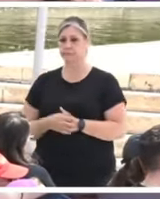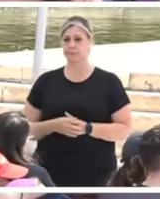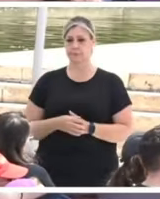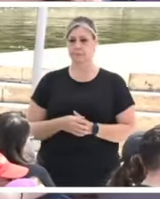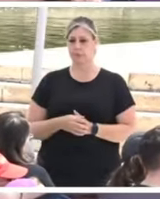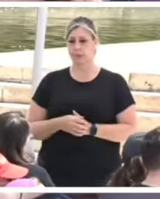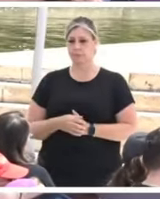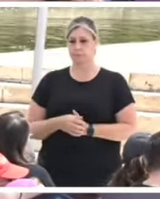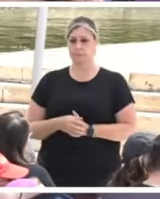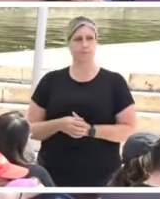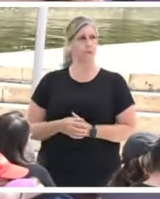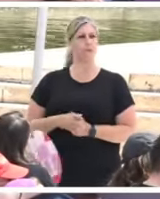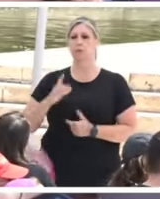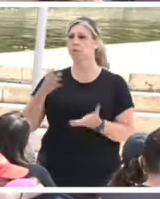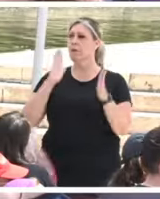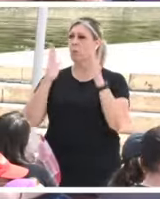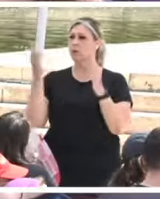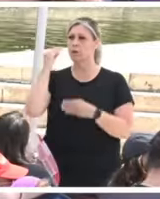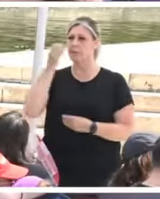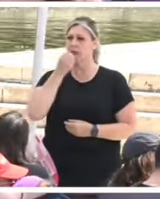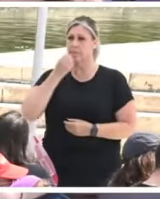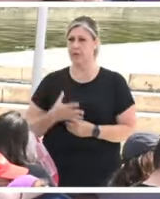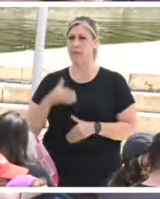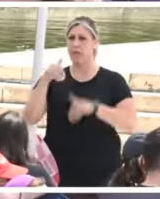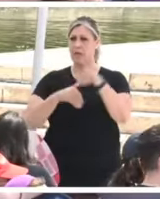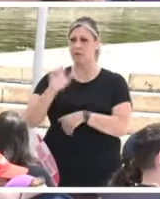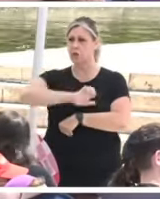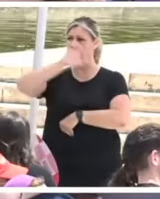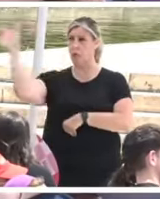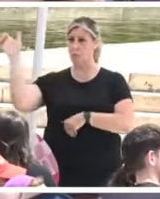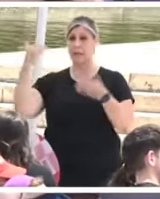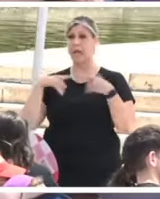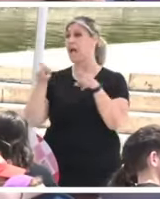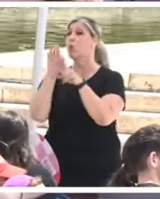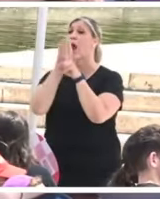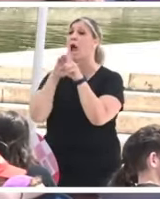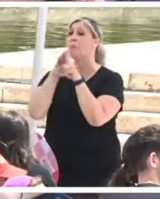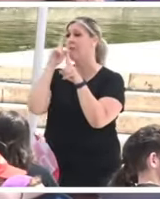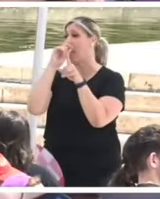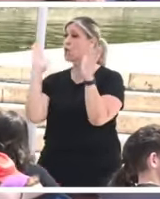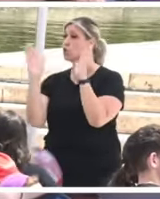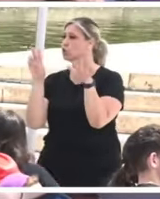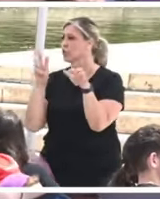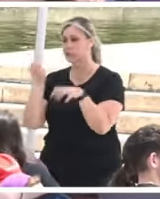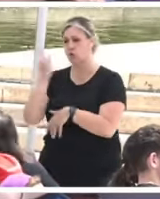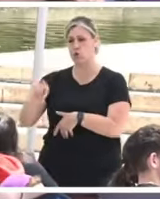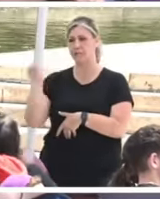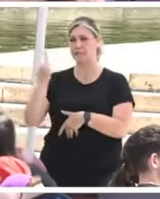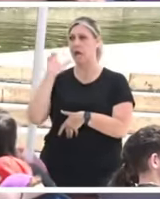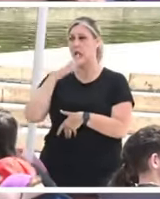Por tanto, hay que caracterizar bien el momento. Estas elecciones europeas no son ya las amables de los años 80.